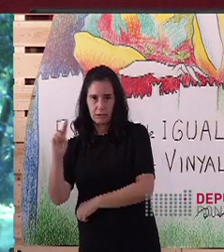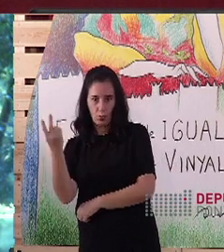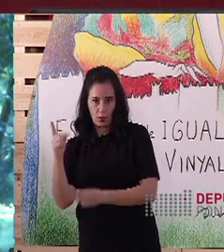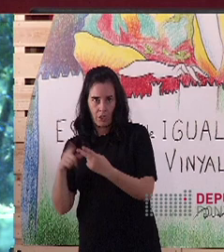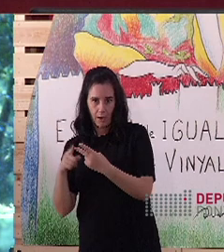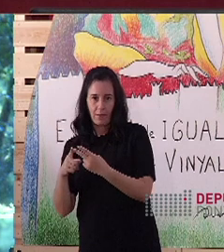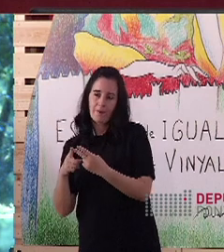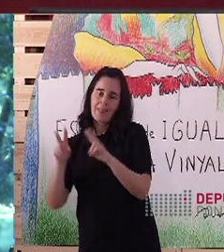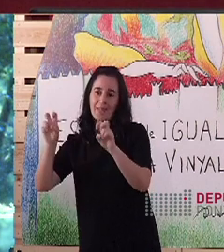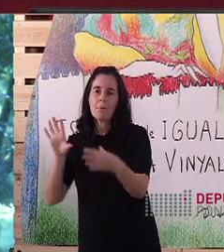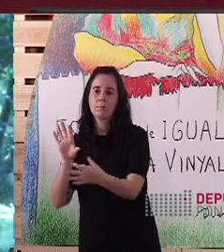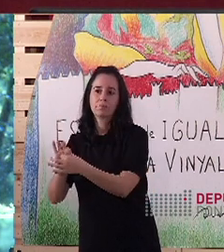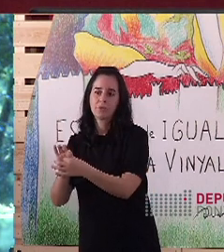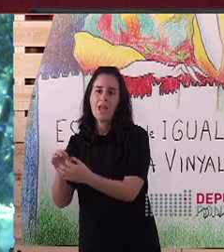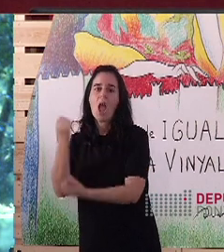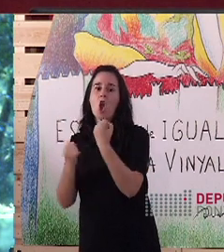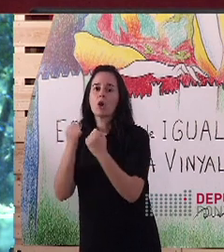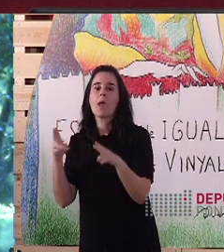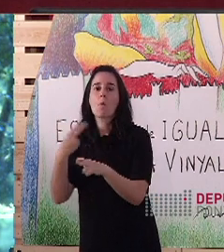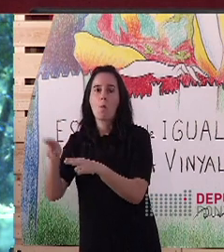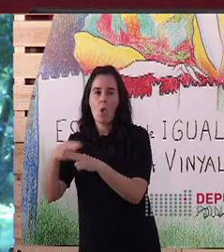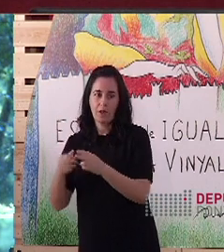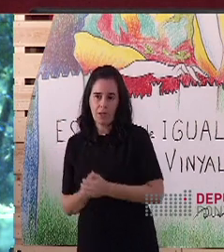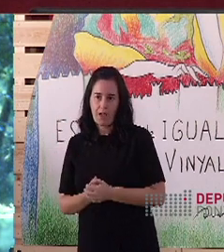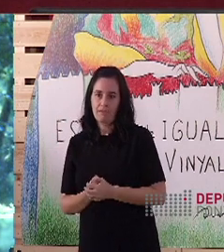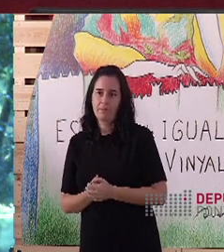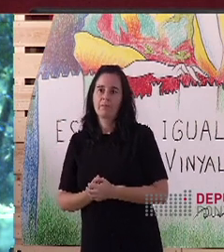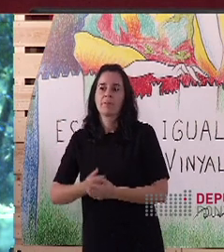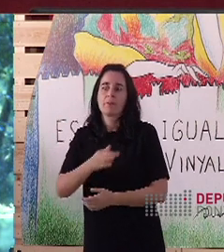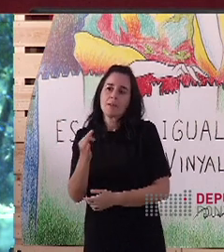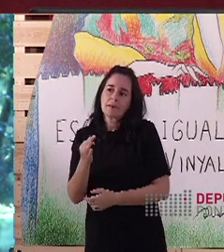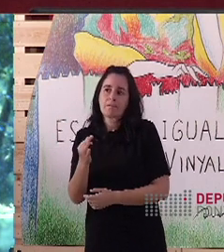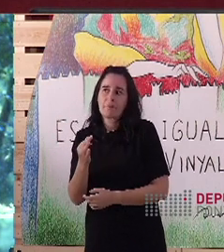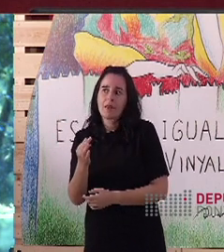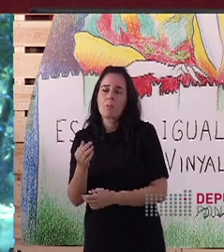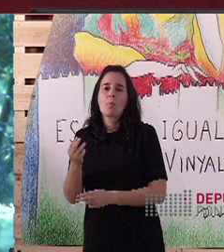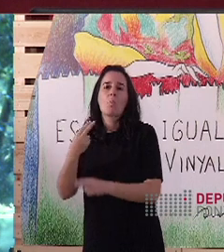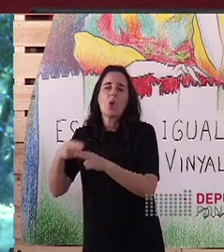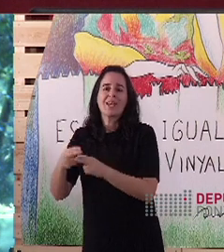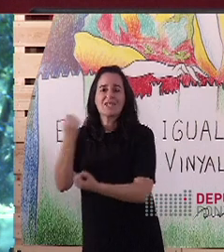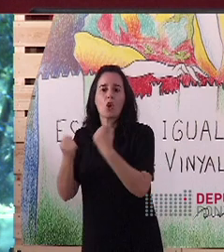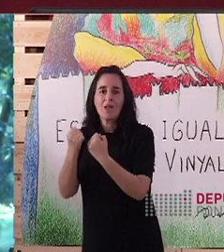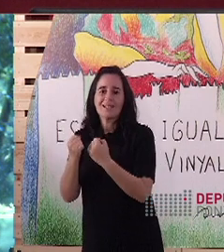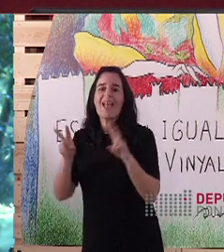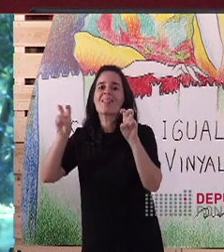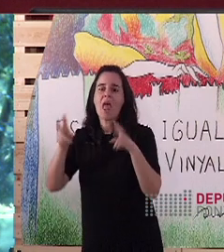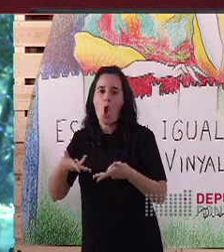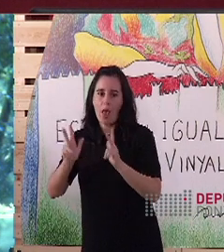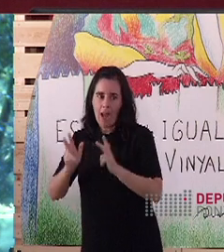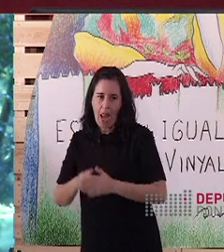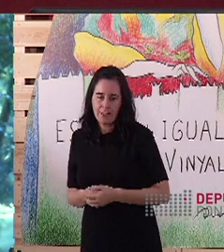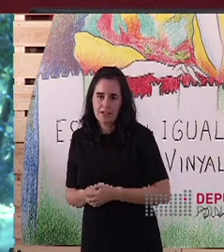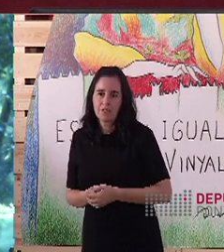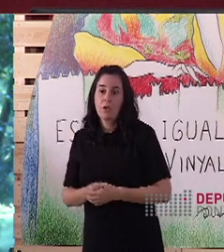la economía política, que tiene que ver con las políticas económicas neoliberales, porque son las políticas